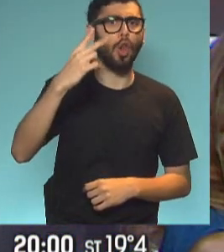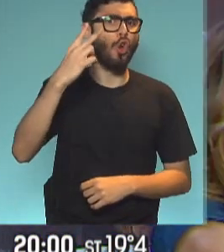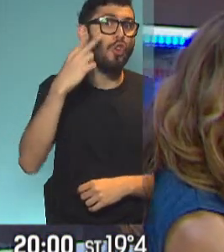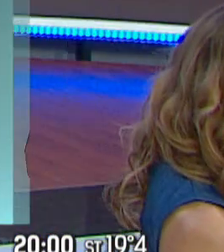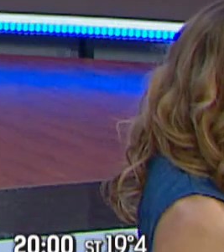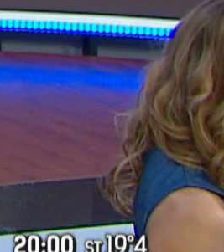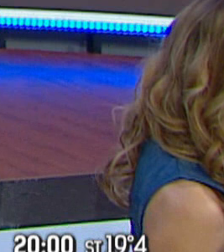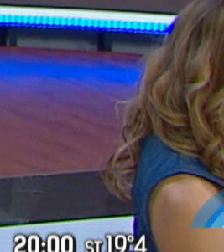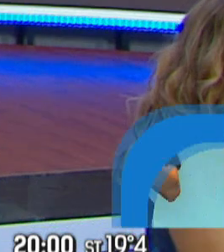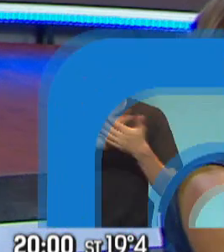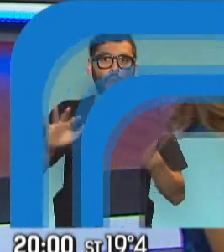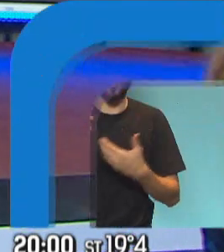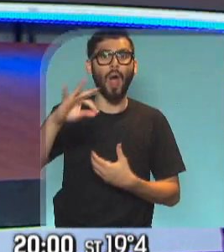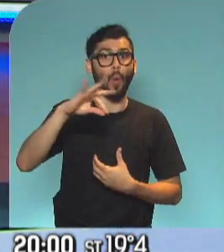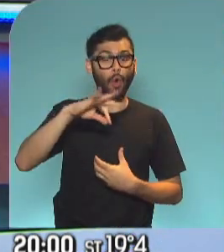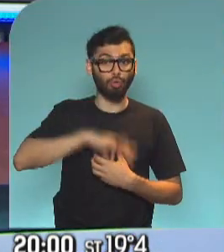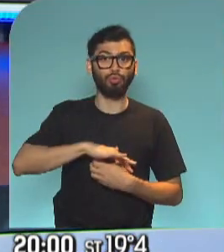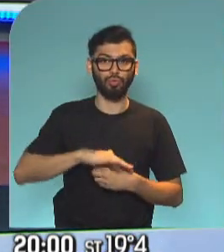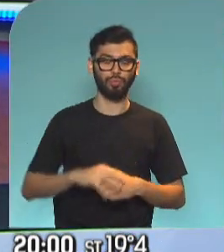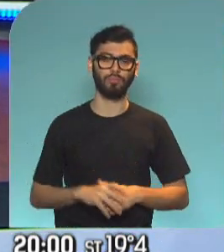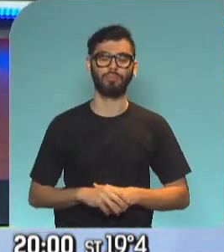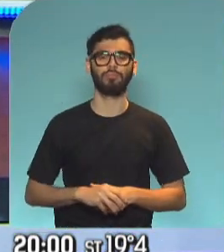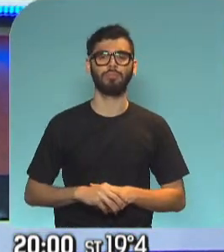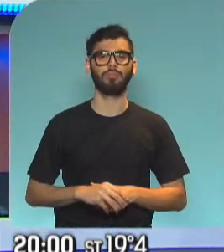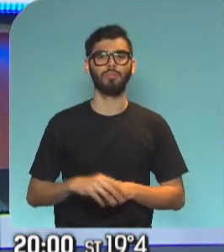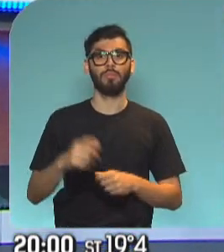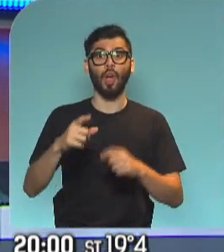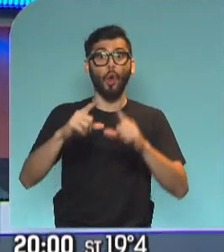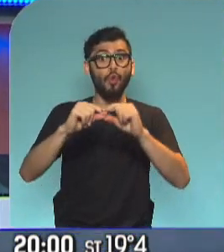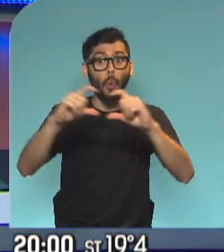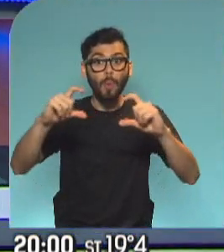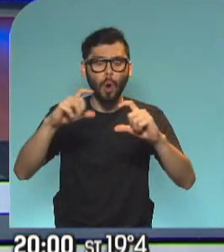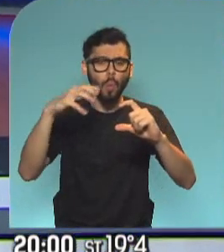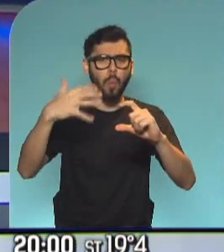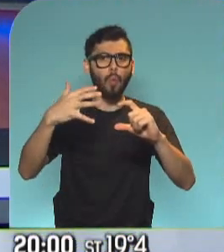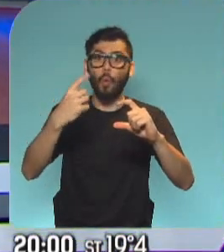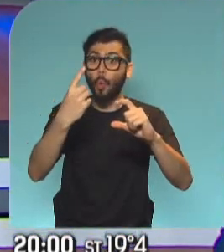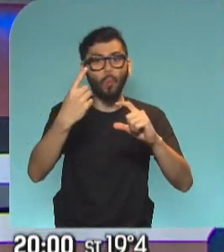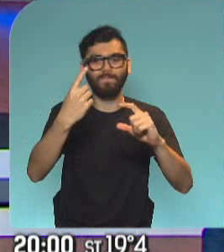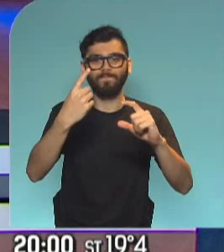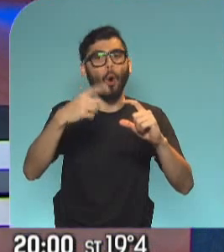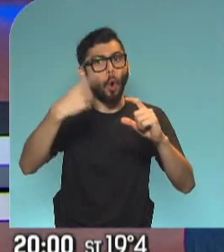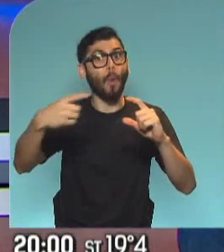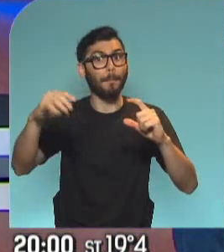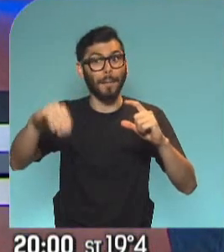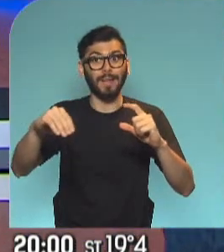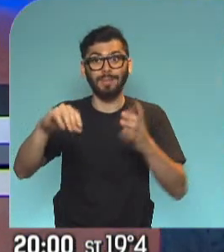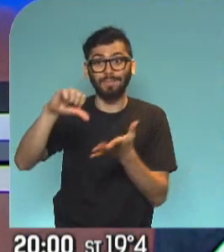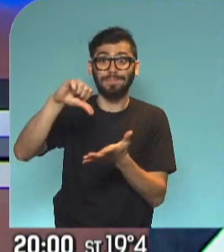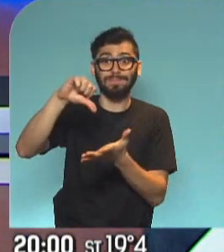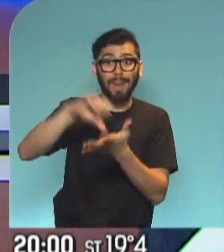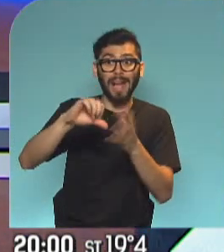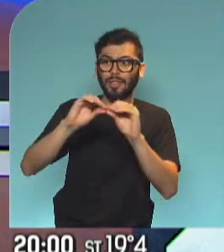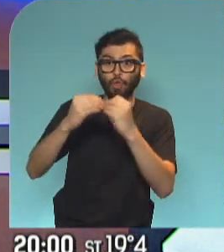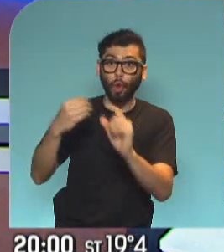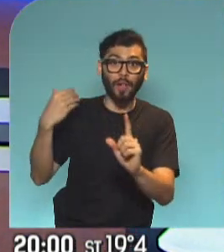17.096 nuevos contagiados. No solamente ese número, porque el país ha trascendido ya la barrera de